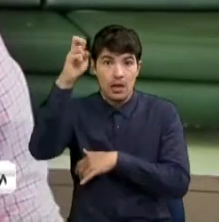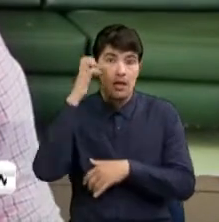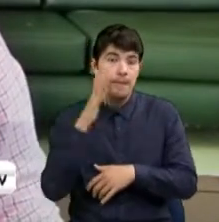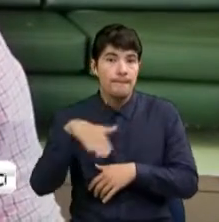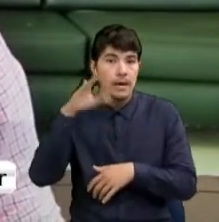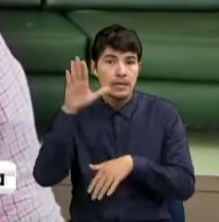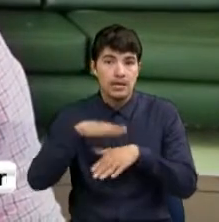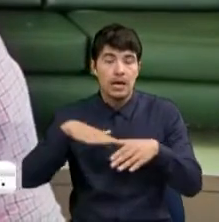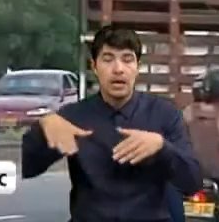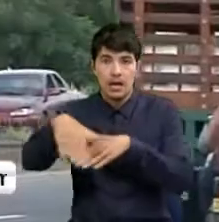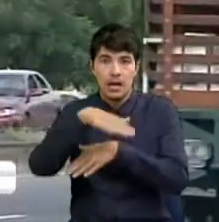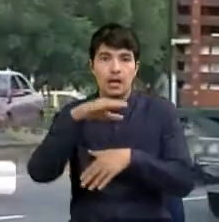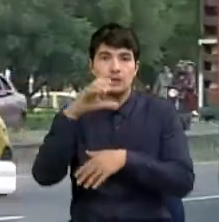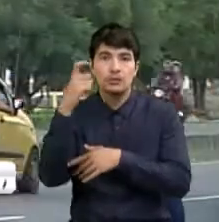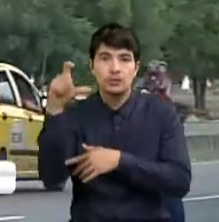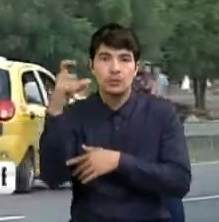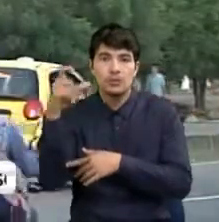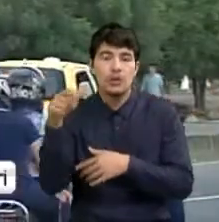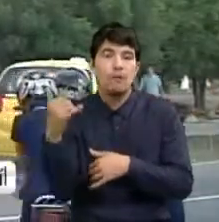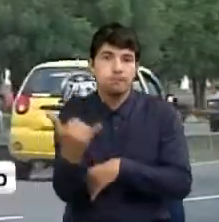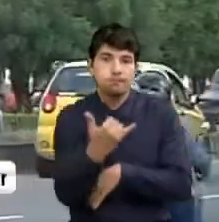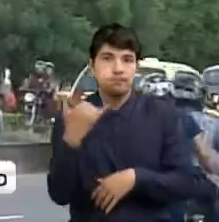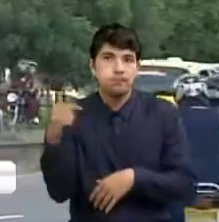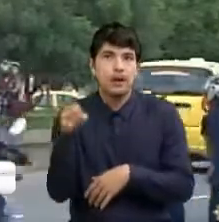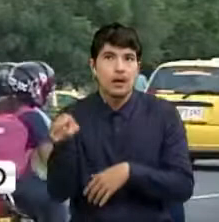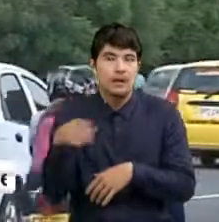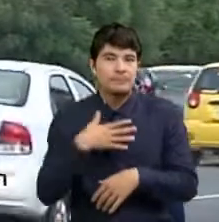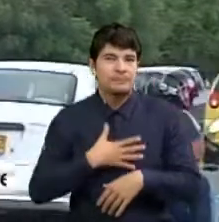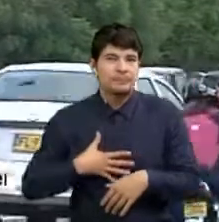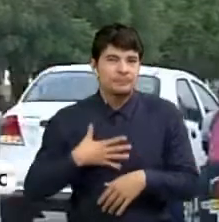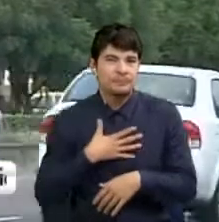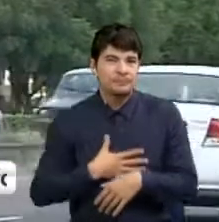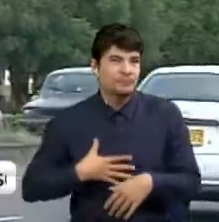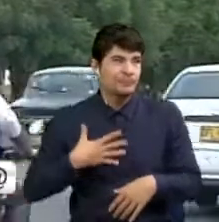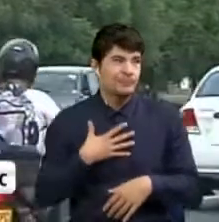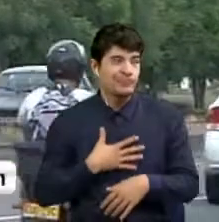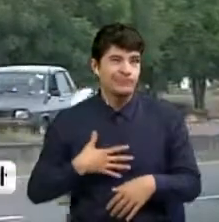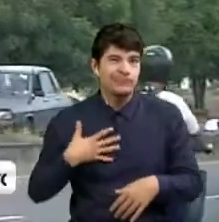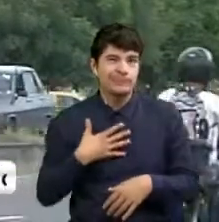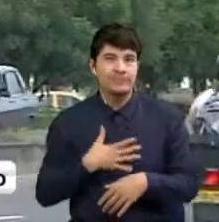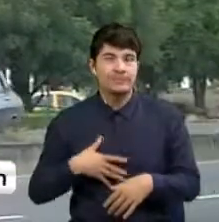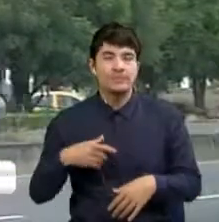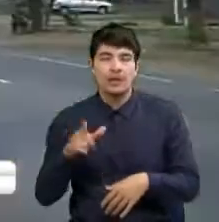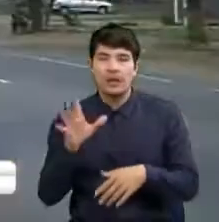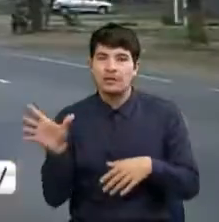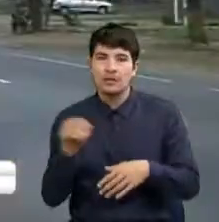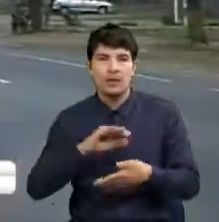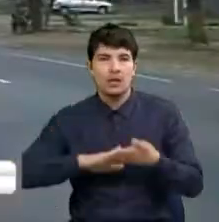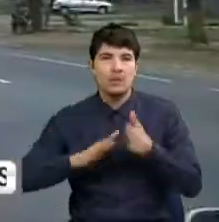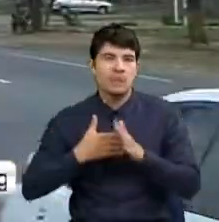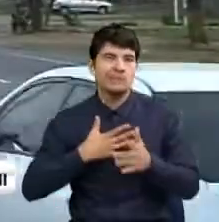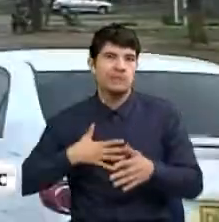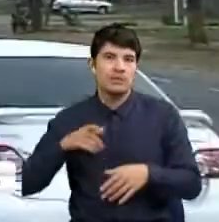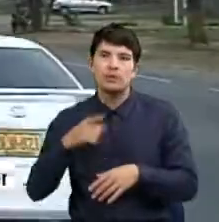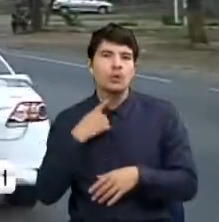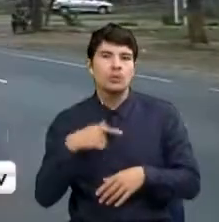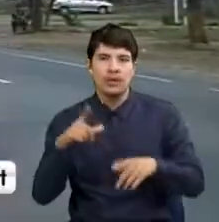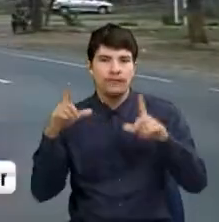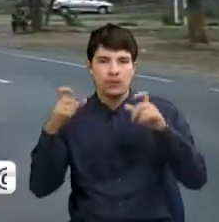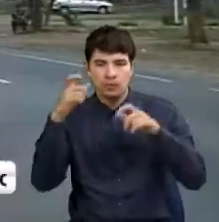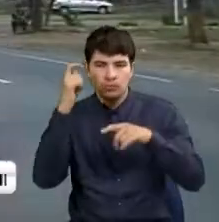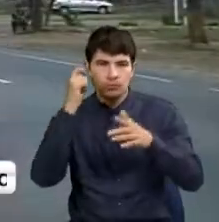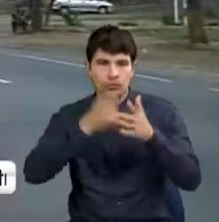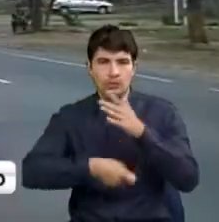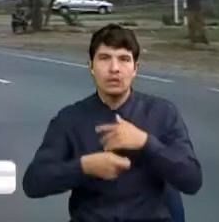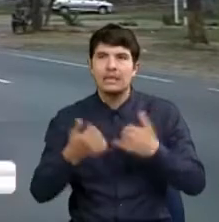el área metropolitana de Cúcuta, pues existe un cierto, digamos, abuso e inconformismo por parte de la comunidad también. Por fin se